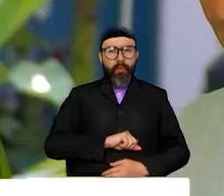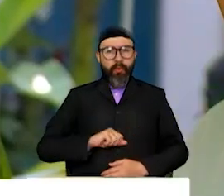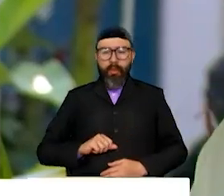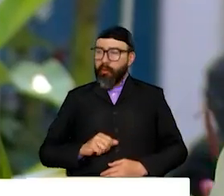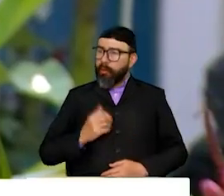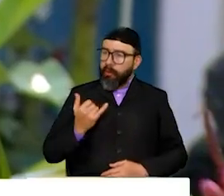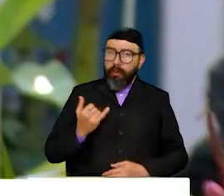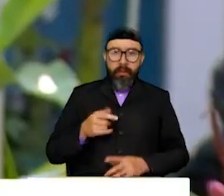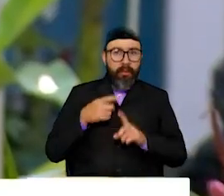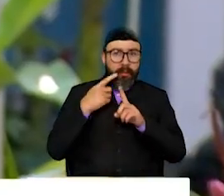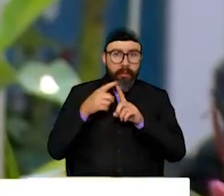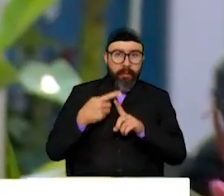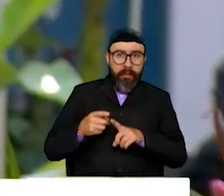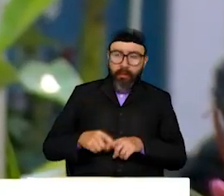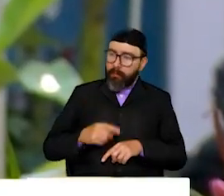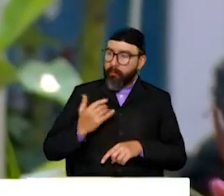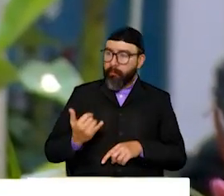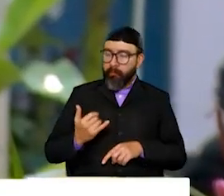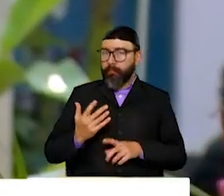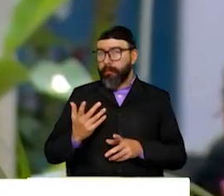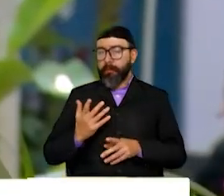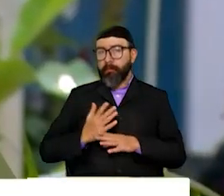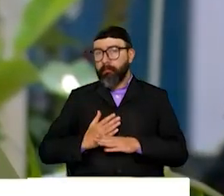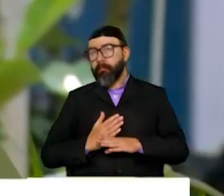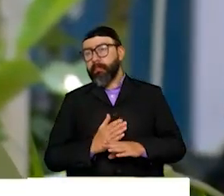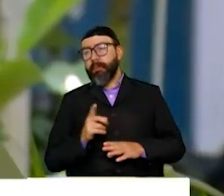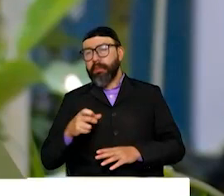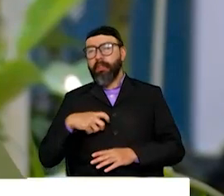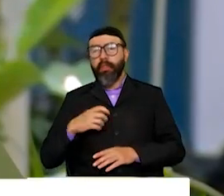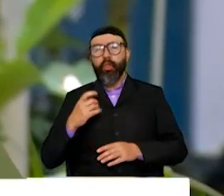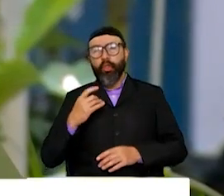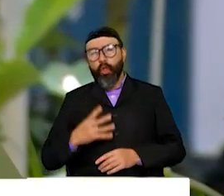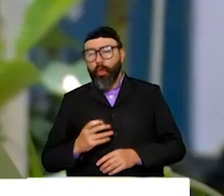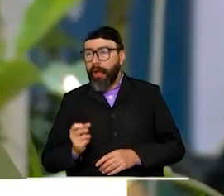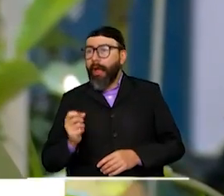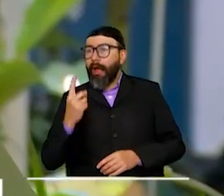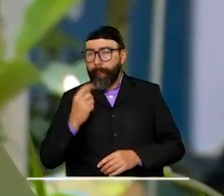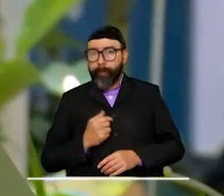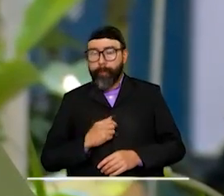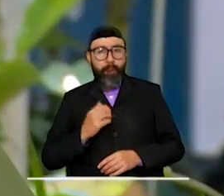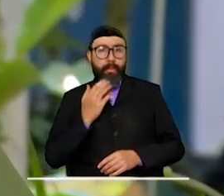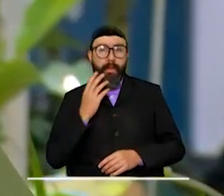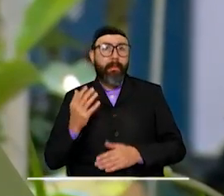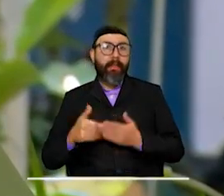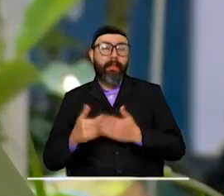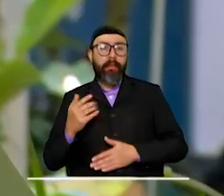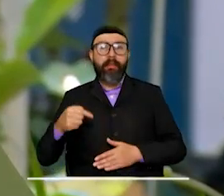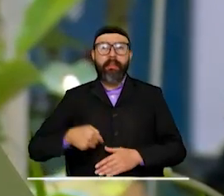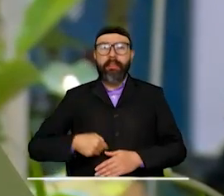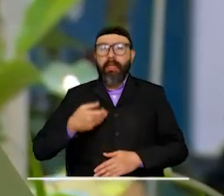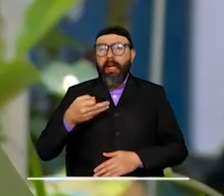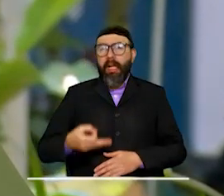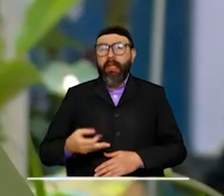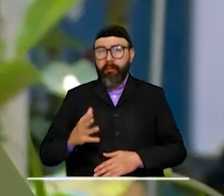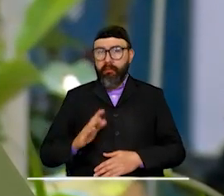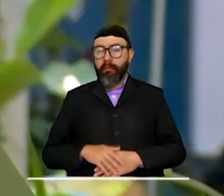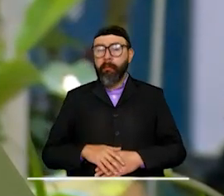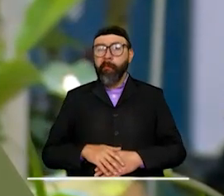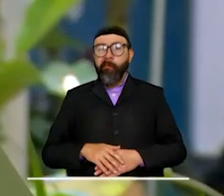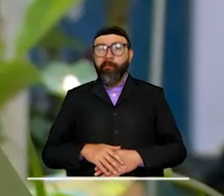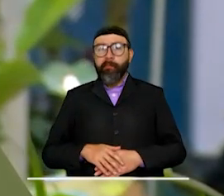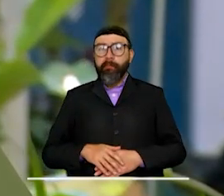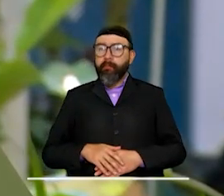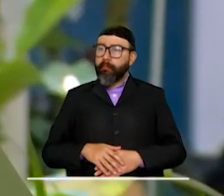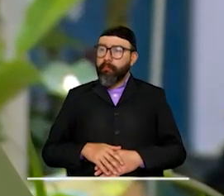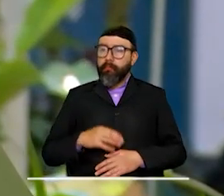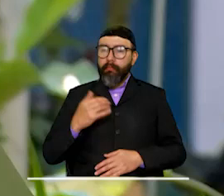patologías que nos pueden producir un dolor abdominal. Podemos empezar con los cálculos, que es una